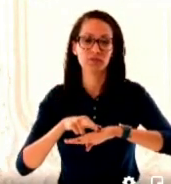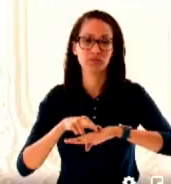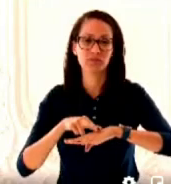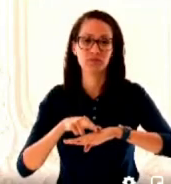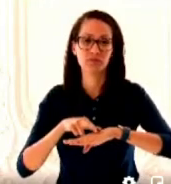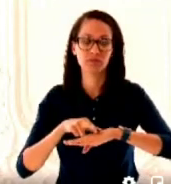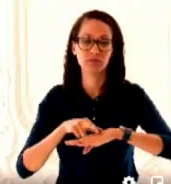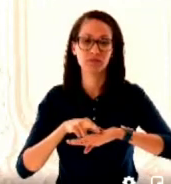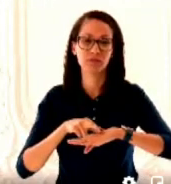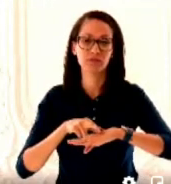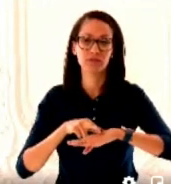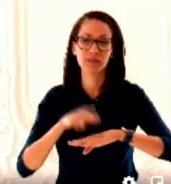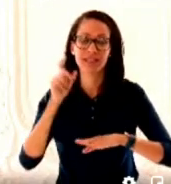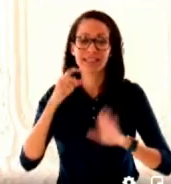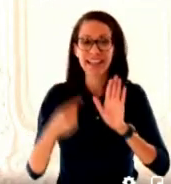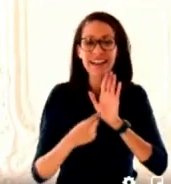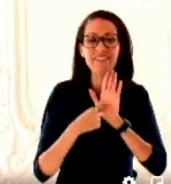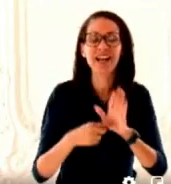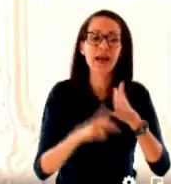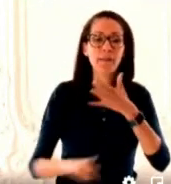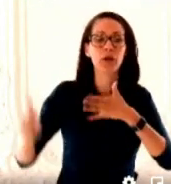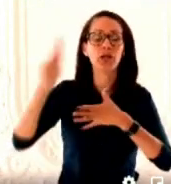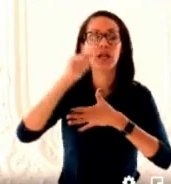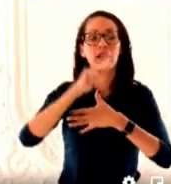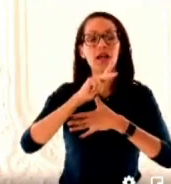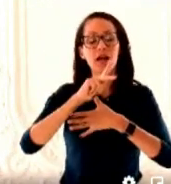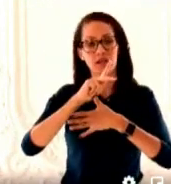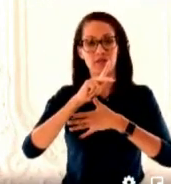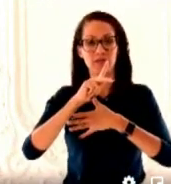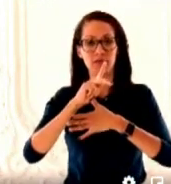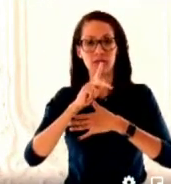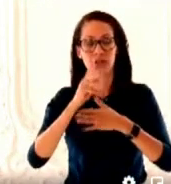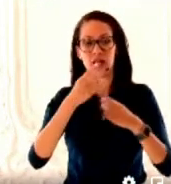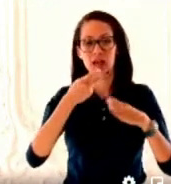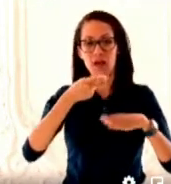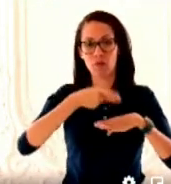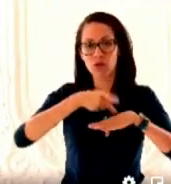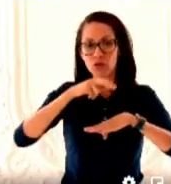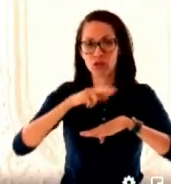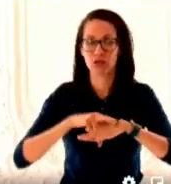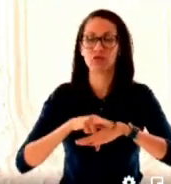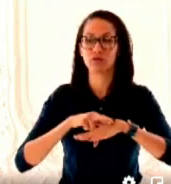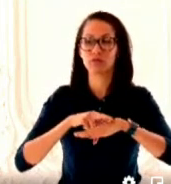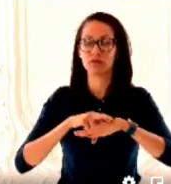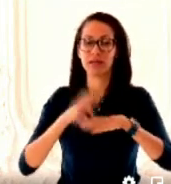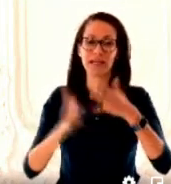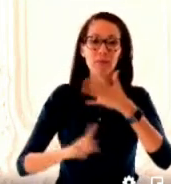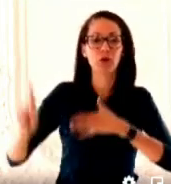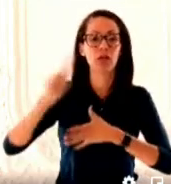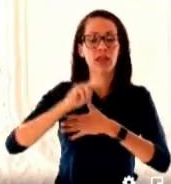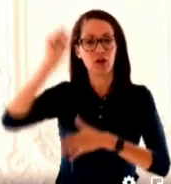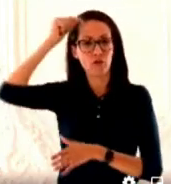que reflejar las prioridades del pueblo de Puerto Rico y las prioridades del gobernador.